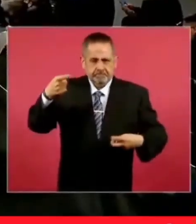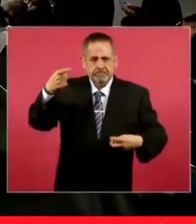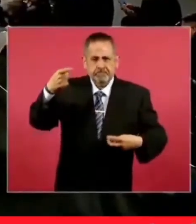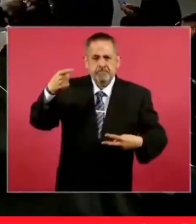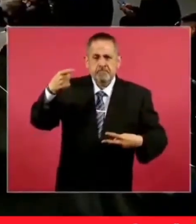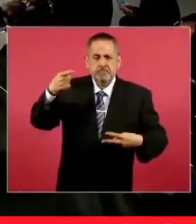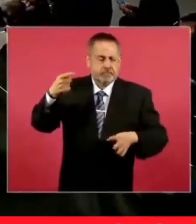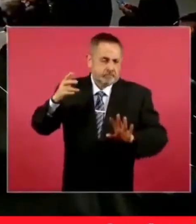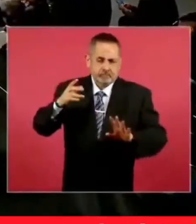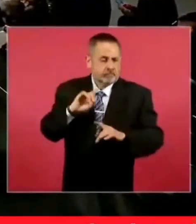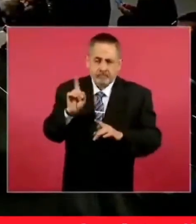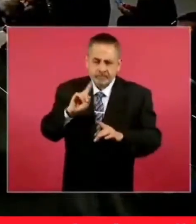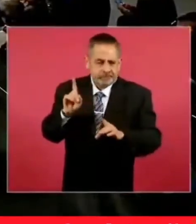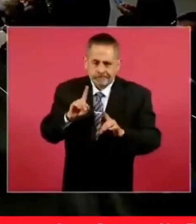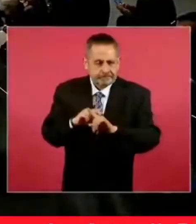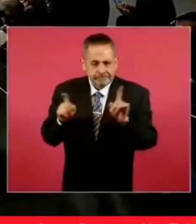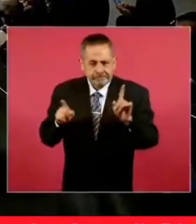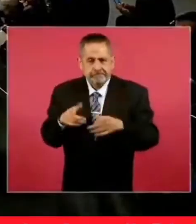Pero